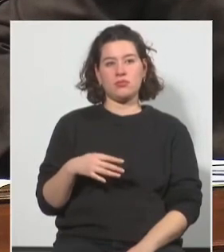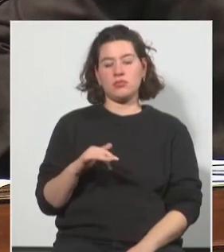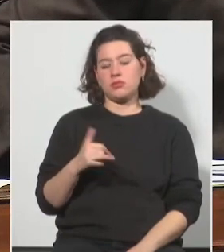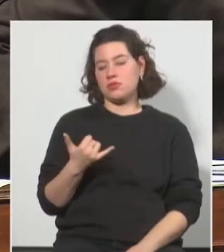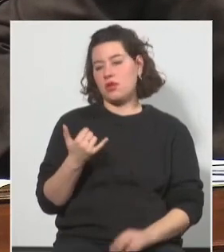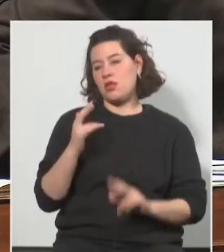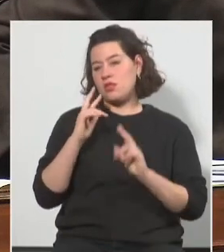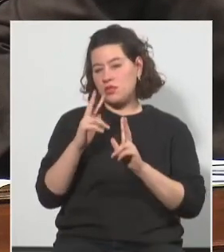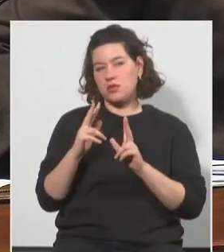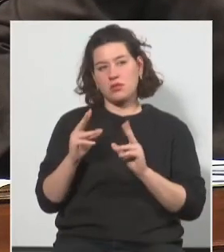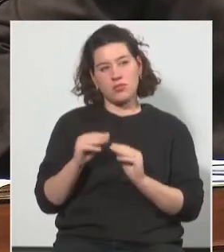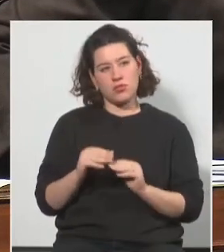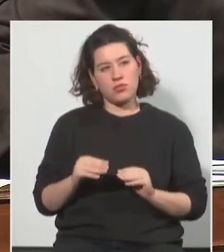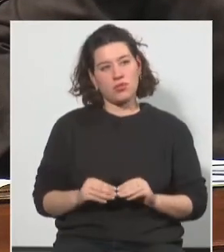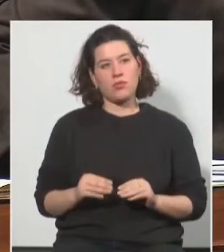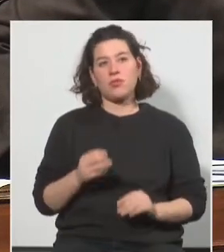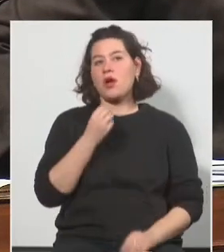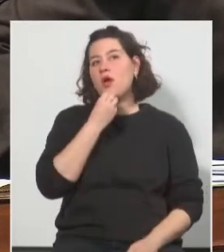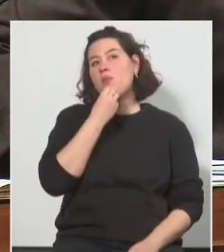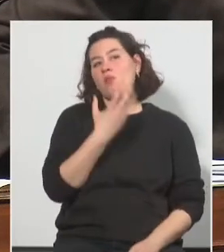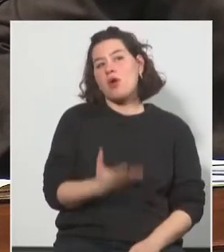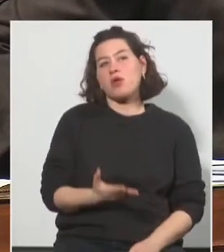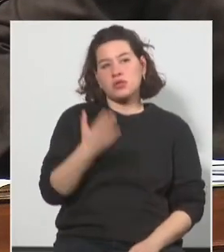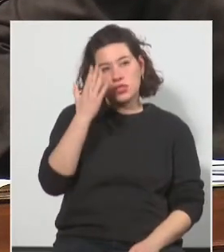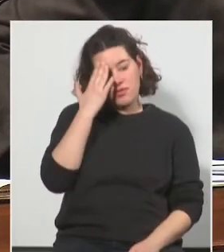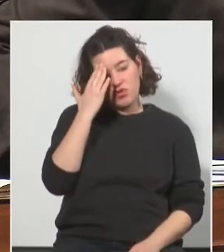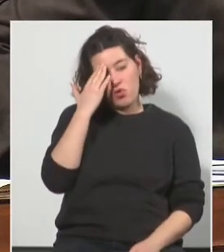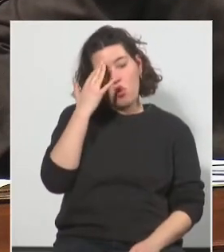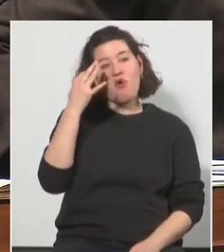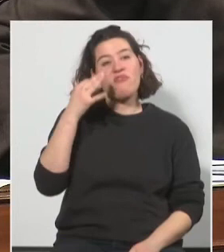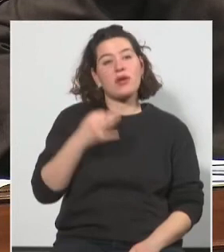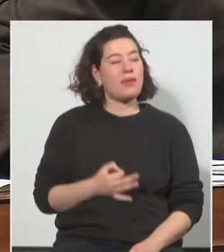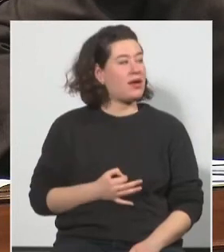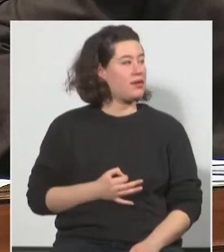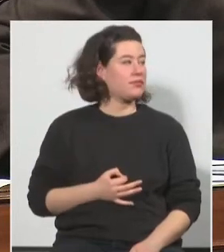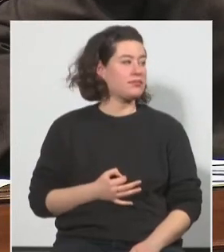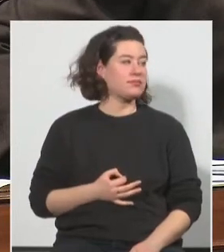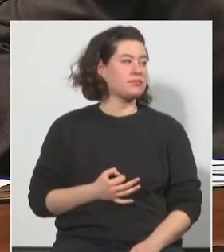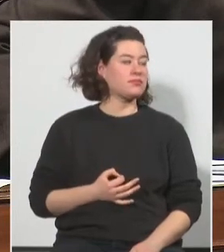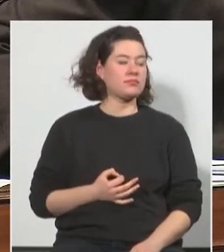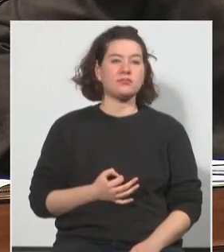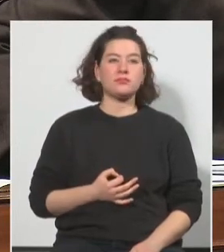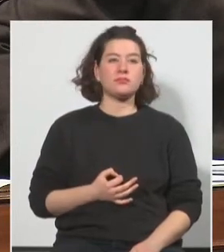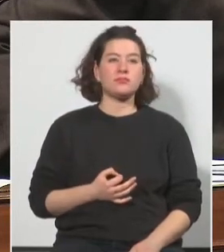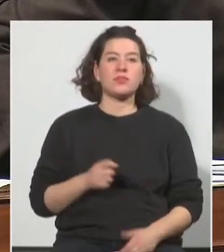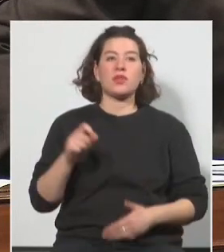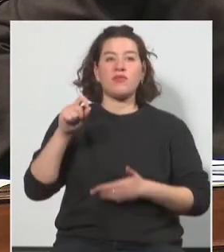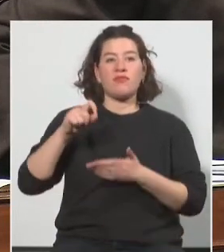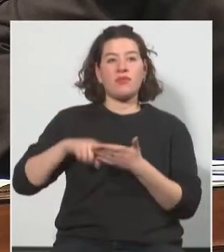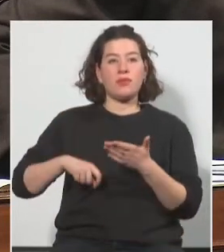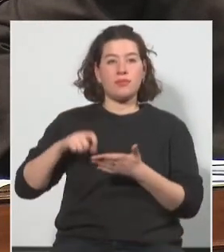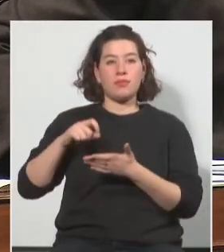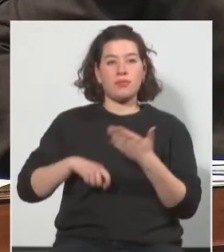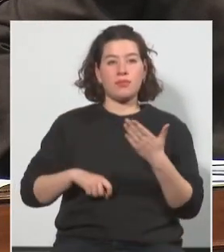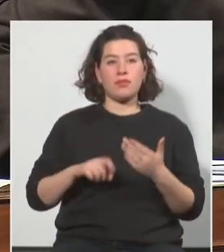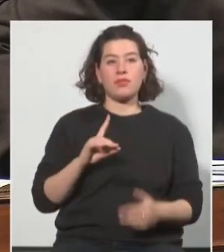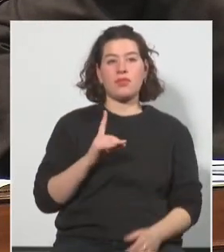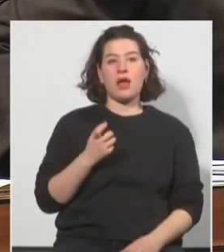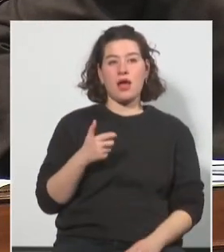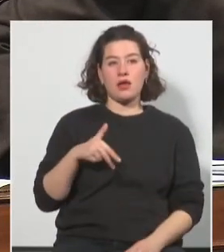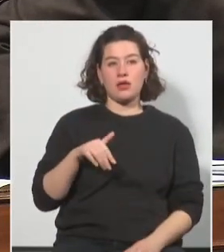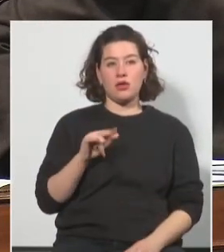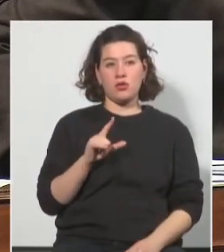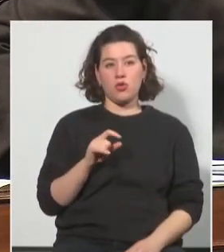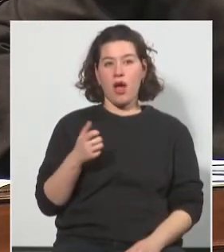trillado, pero fue bueno enterarse o por lo menos confirmar que fue firmado por Danilo Astori y no